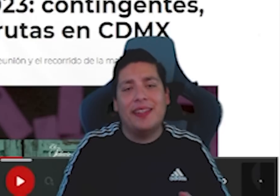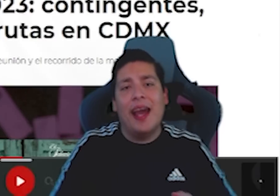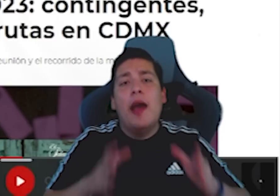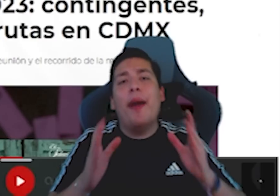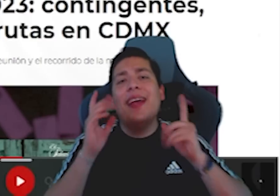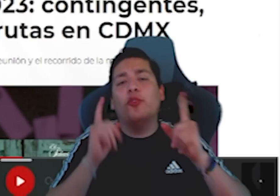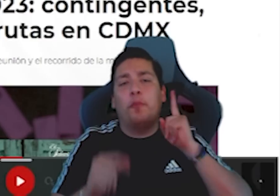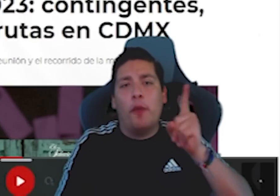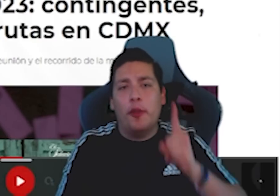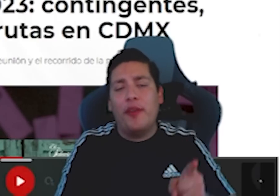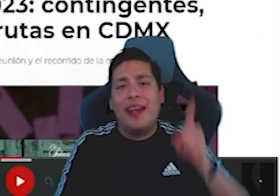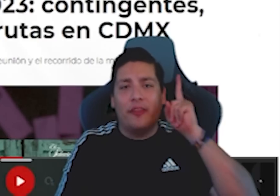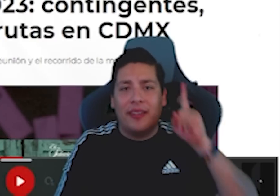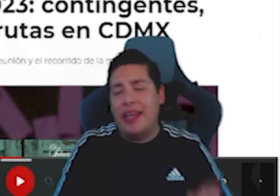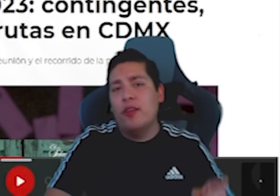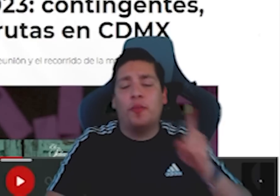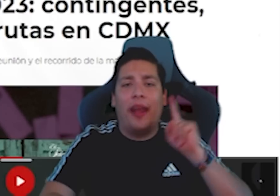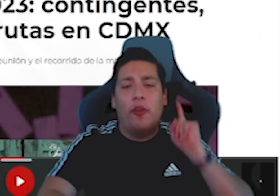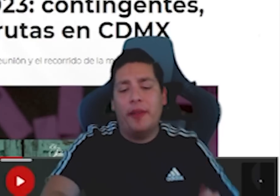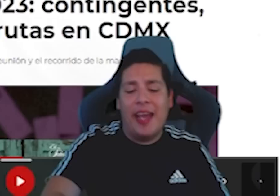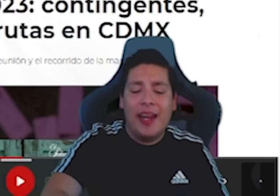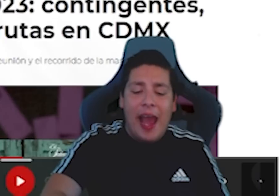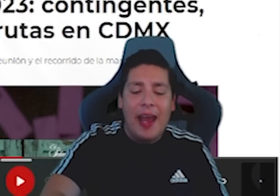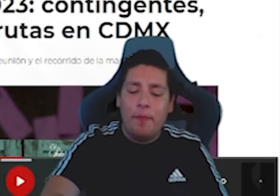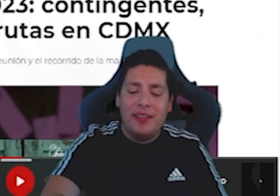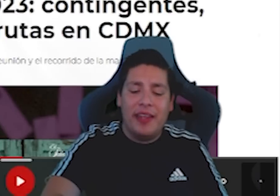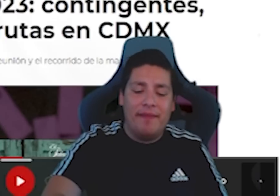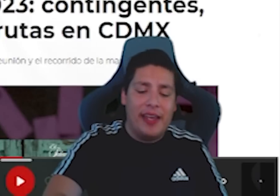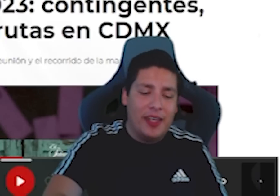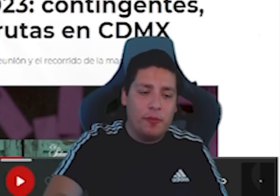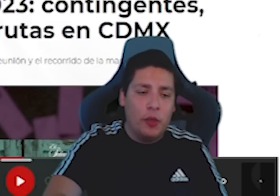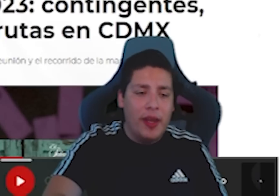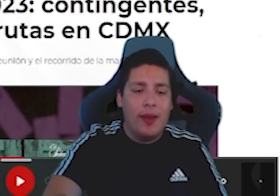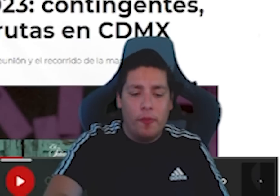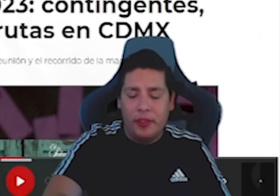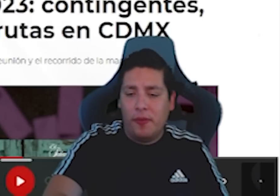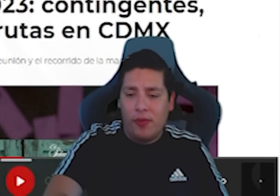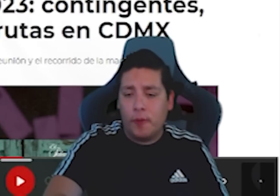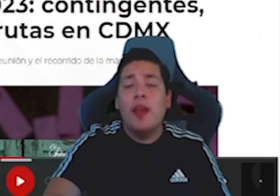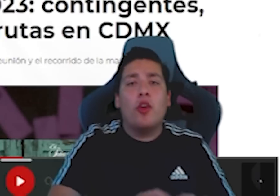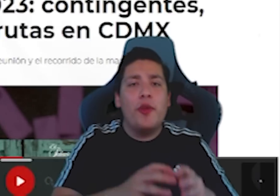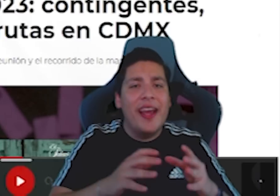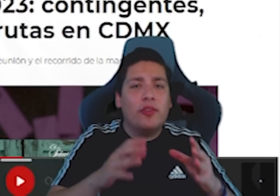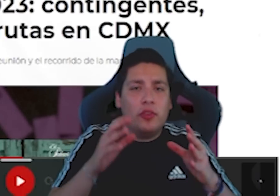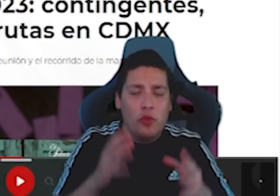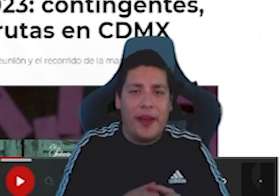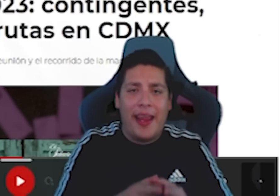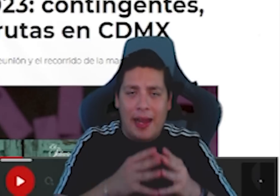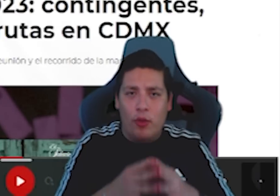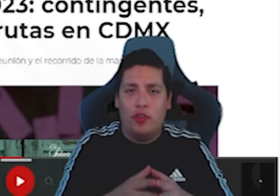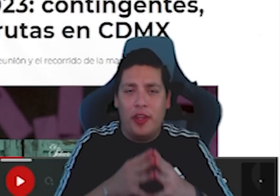movimiento feminista para sus propios fines mezquinos, para golpetear al presidente Andrés Manuel López Obrador. Como ya